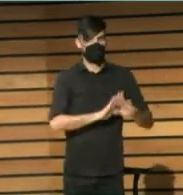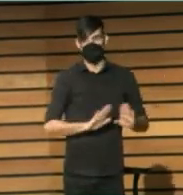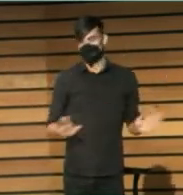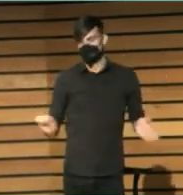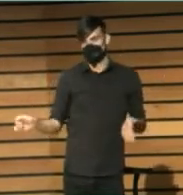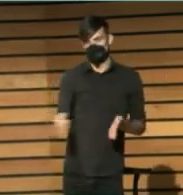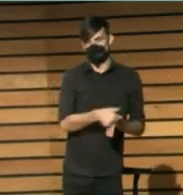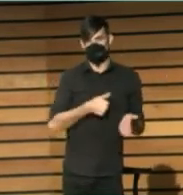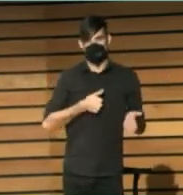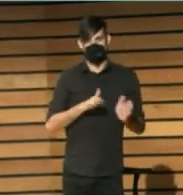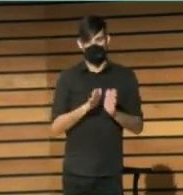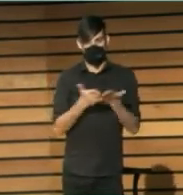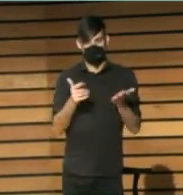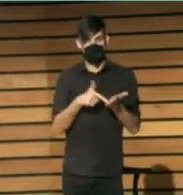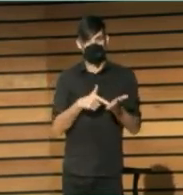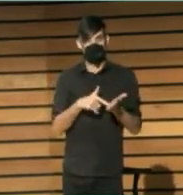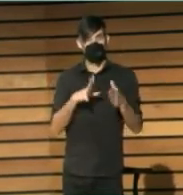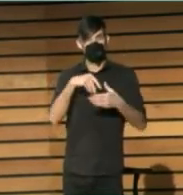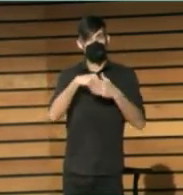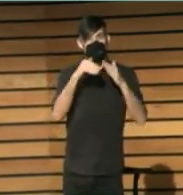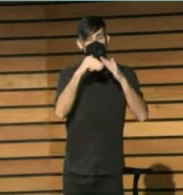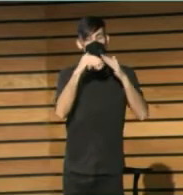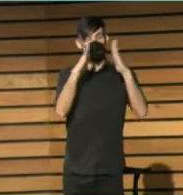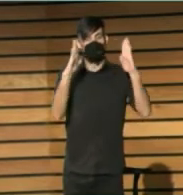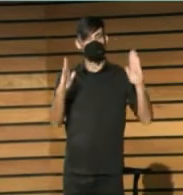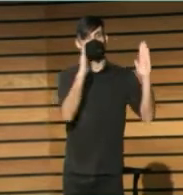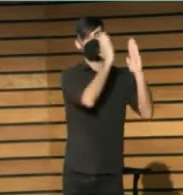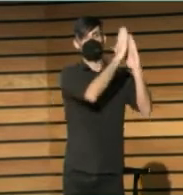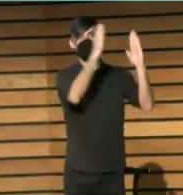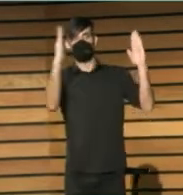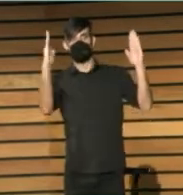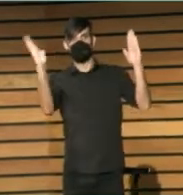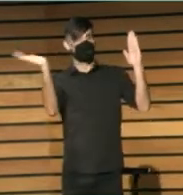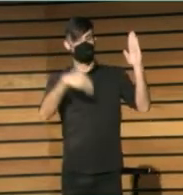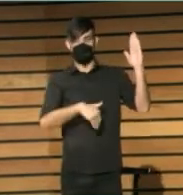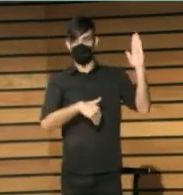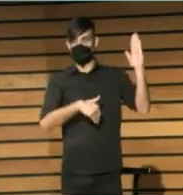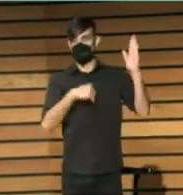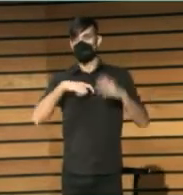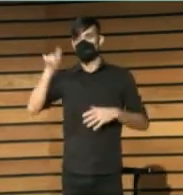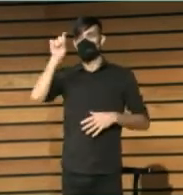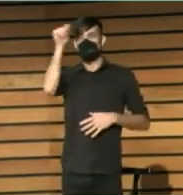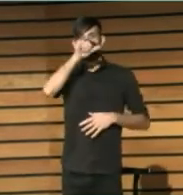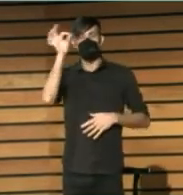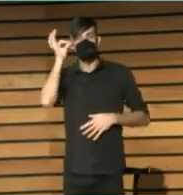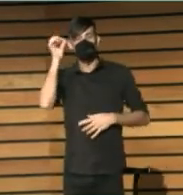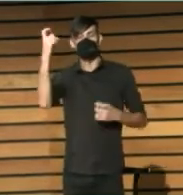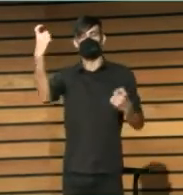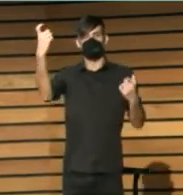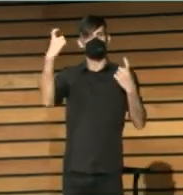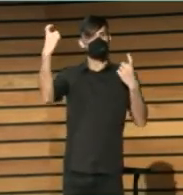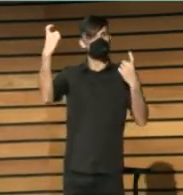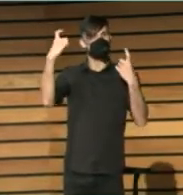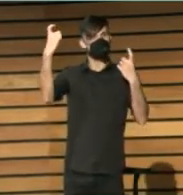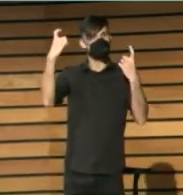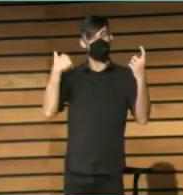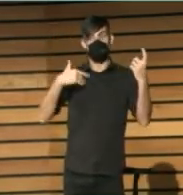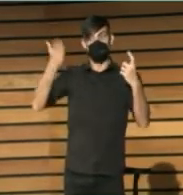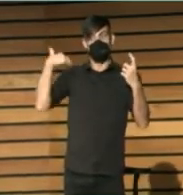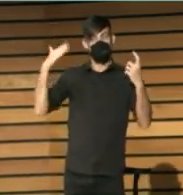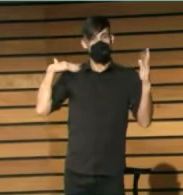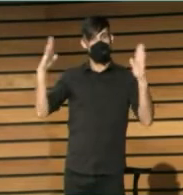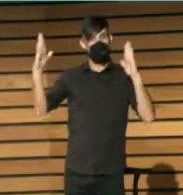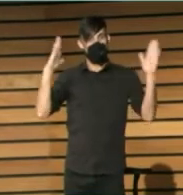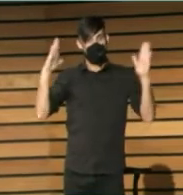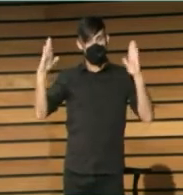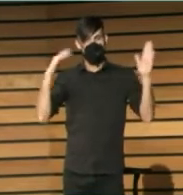sin libros en las casas, sin maestros que en aquel momento